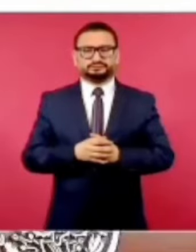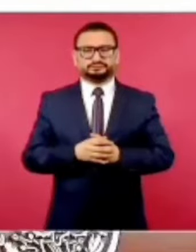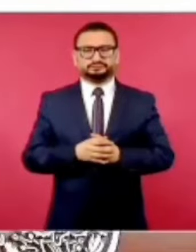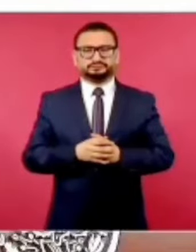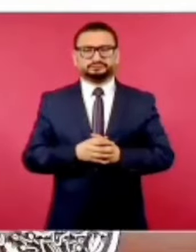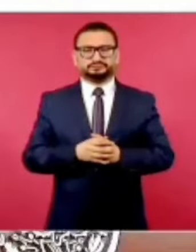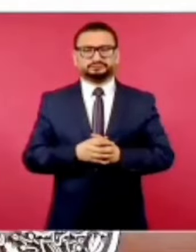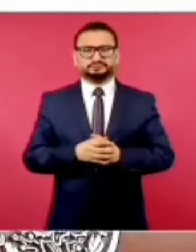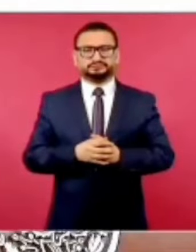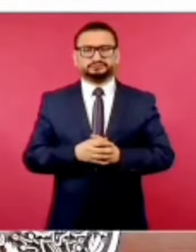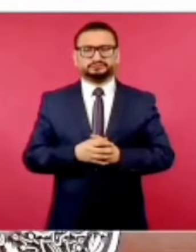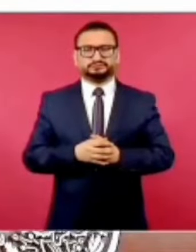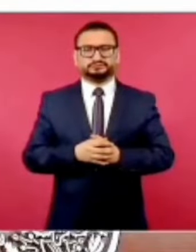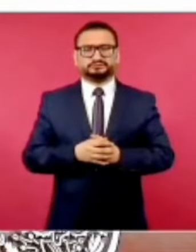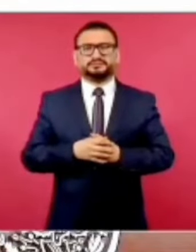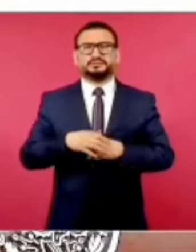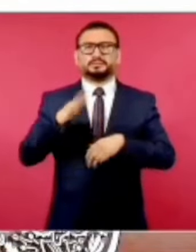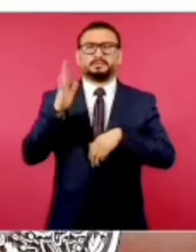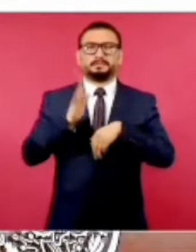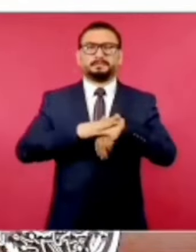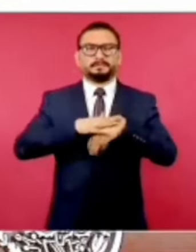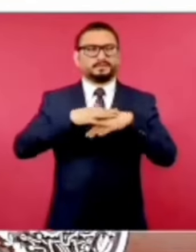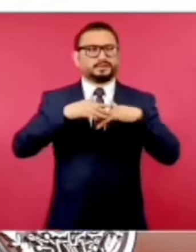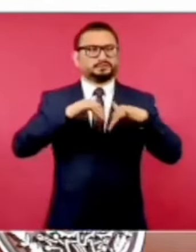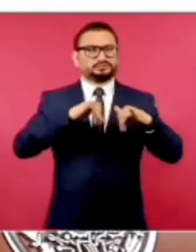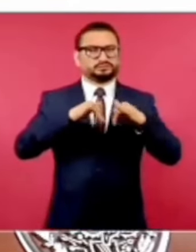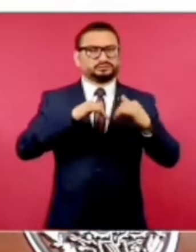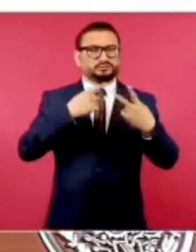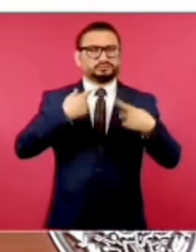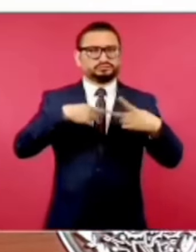más territorio